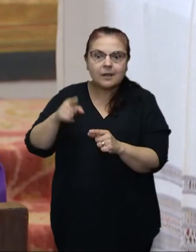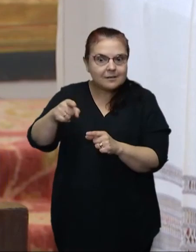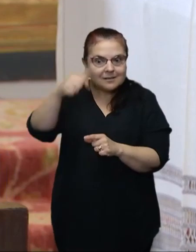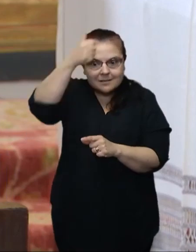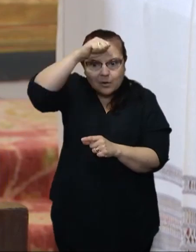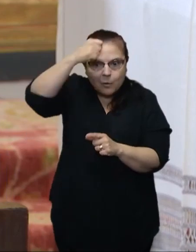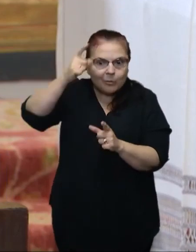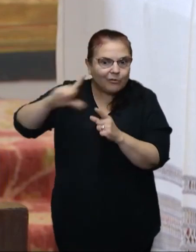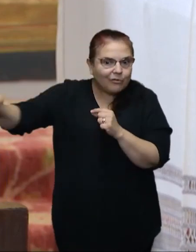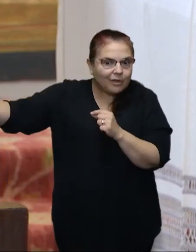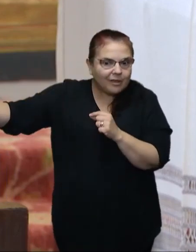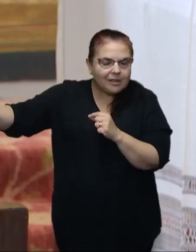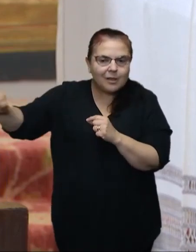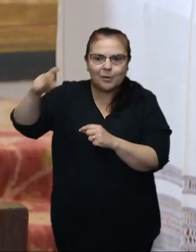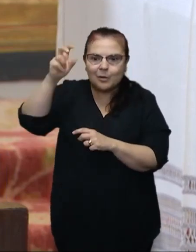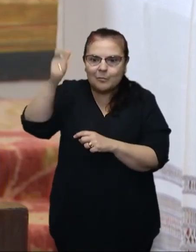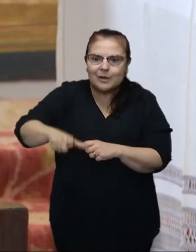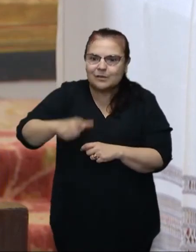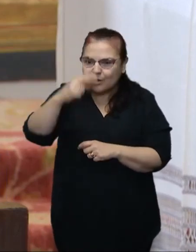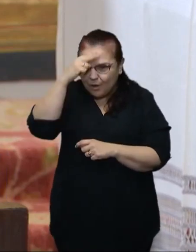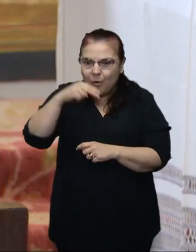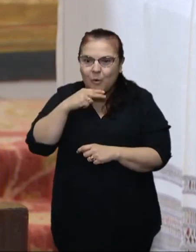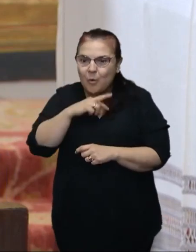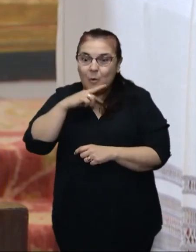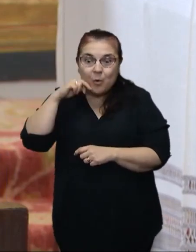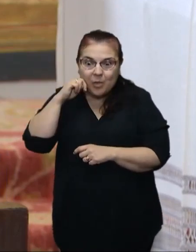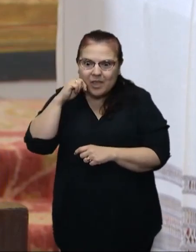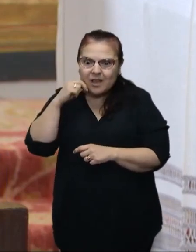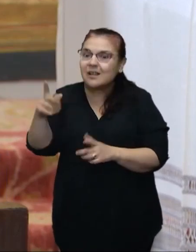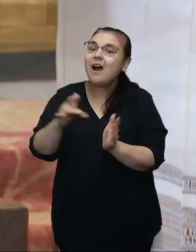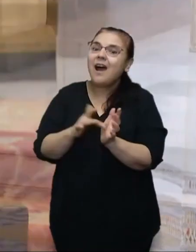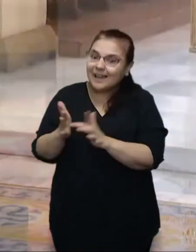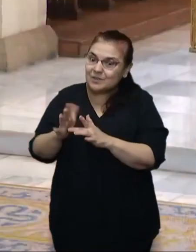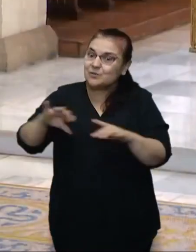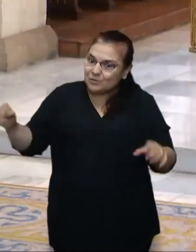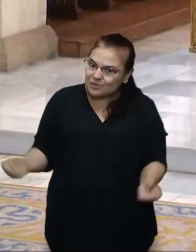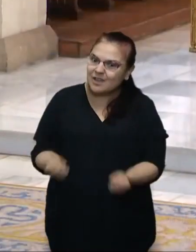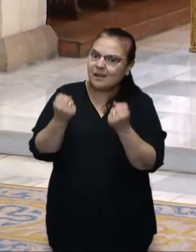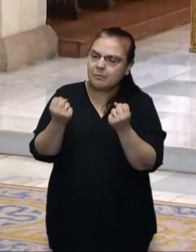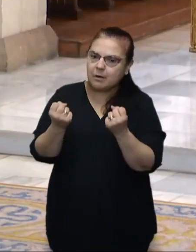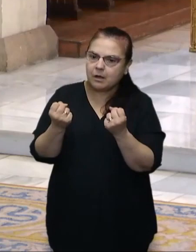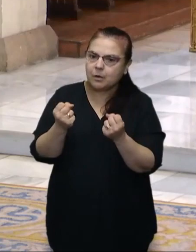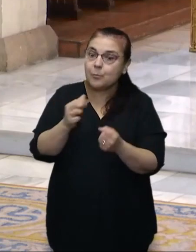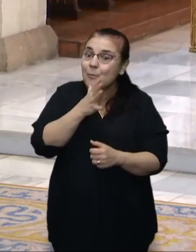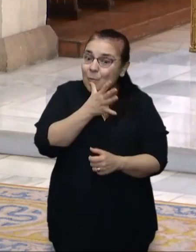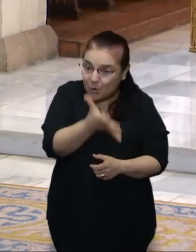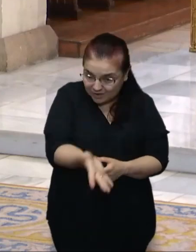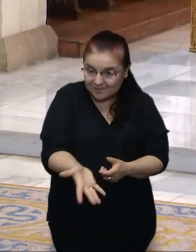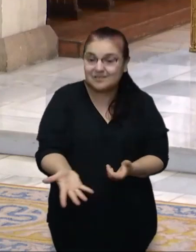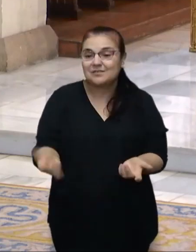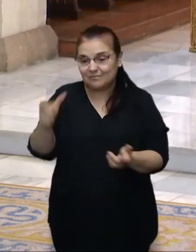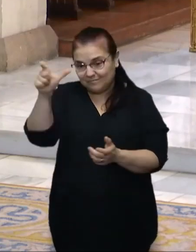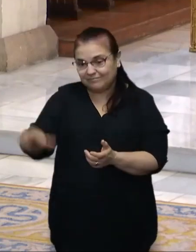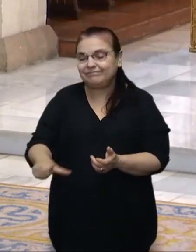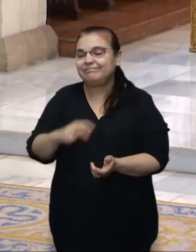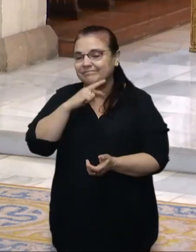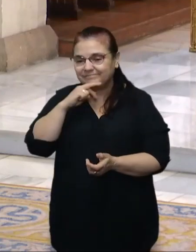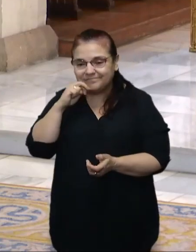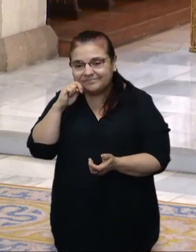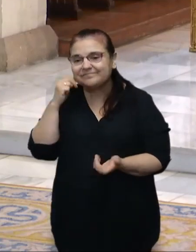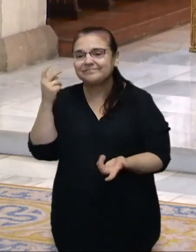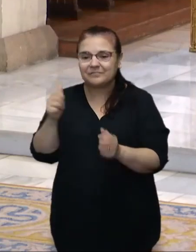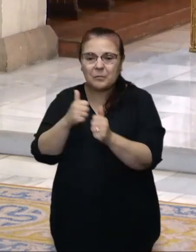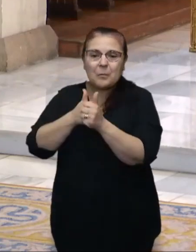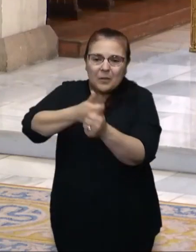dijo a los judíos que era Jesús quien lo había sanado. Por esto, los judíos perseguían a